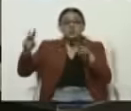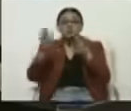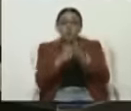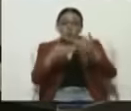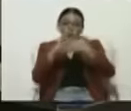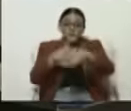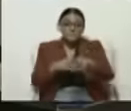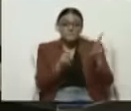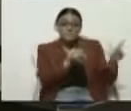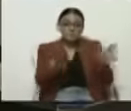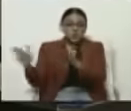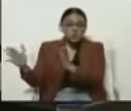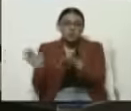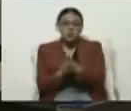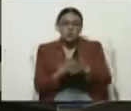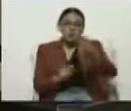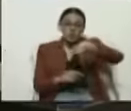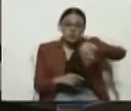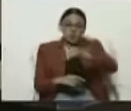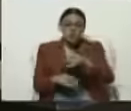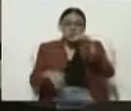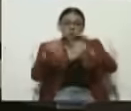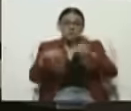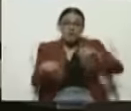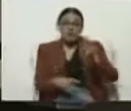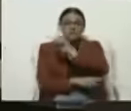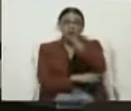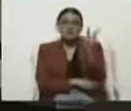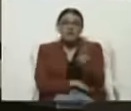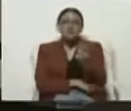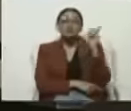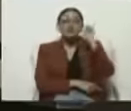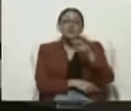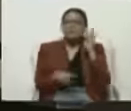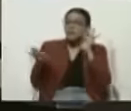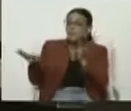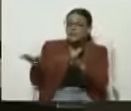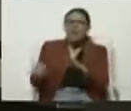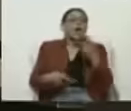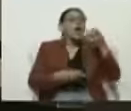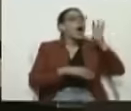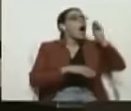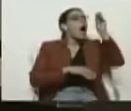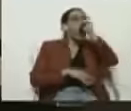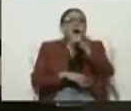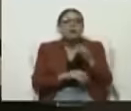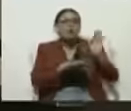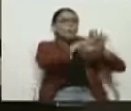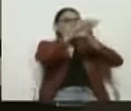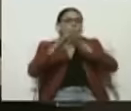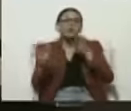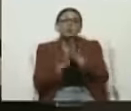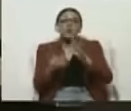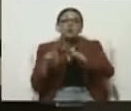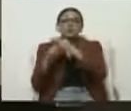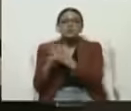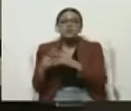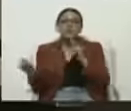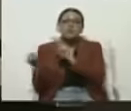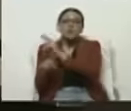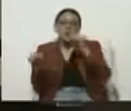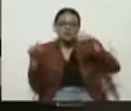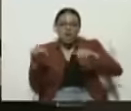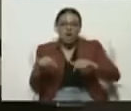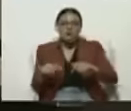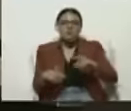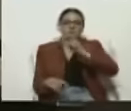en nuestro país también se pronuncie en cuanto a estos hechos violentos que se han suscitado en las